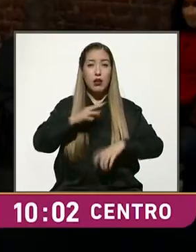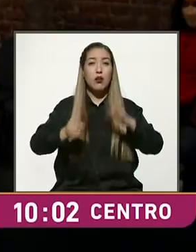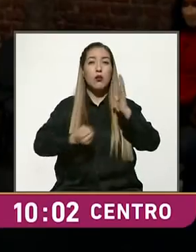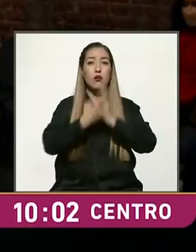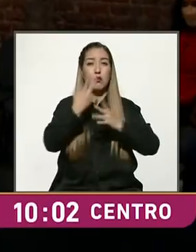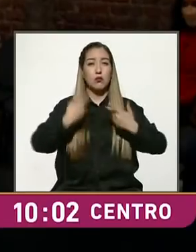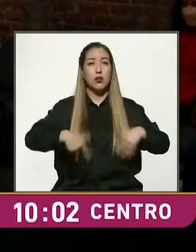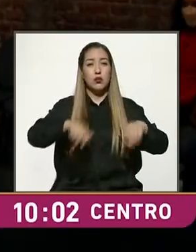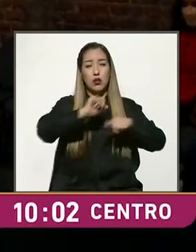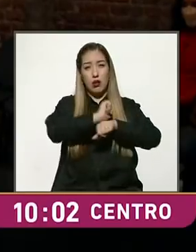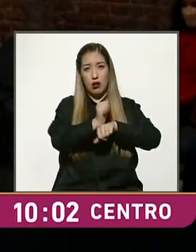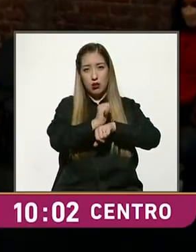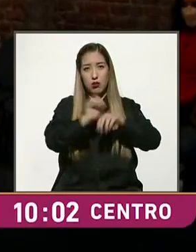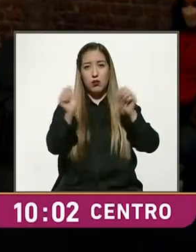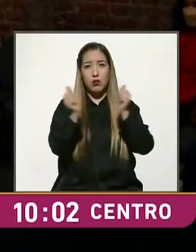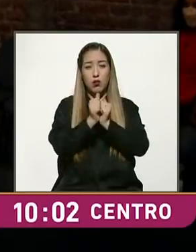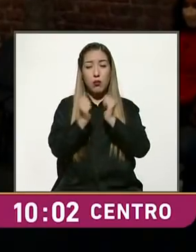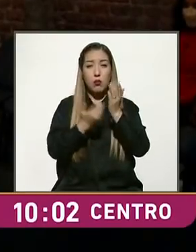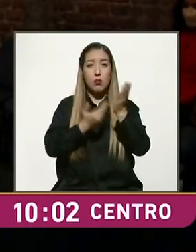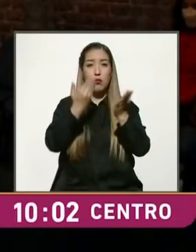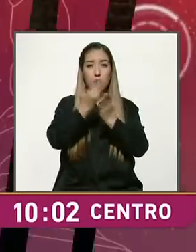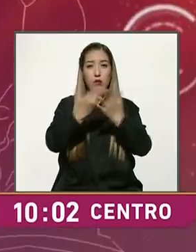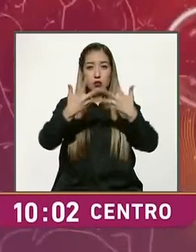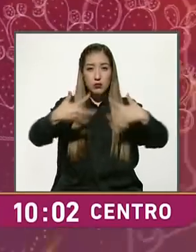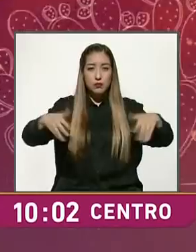con una gran propuesta visual y musical.